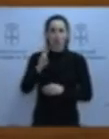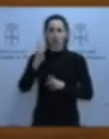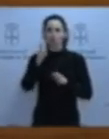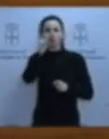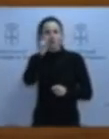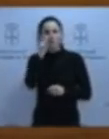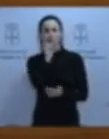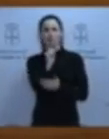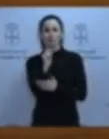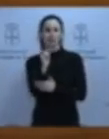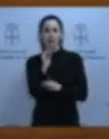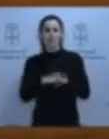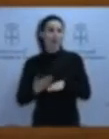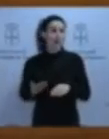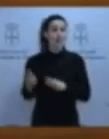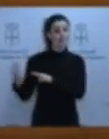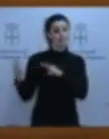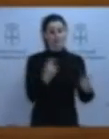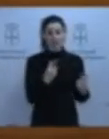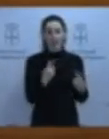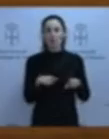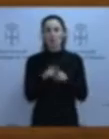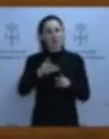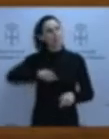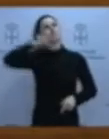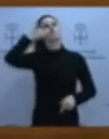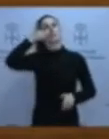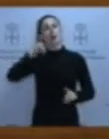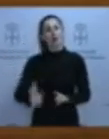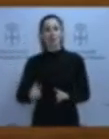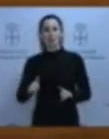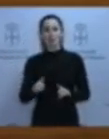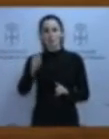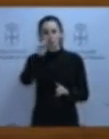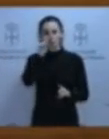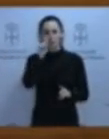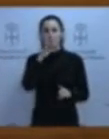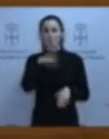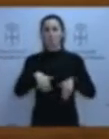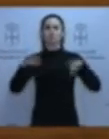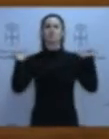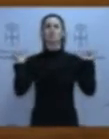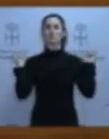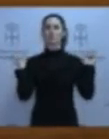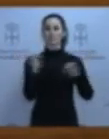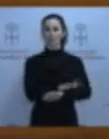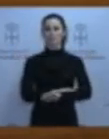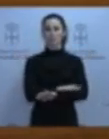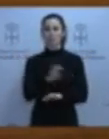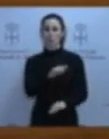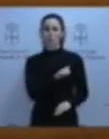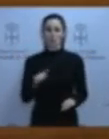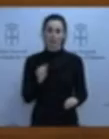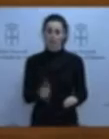podamos mostrar a nuestros visitantes con orgullo? ¿Por qué se ha desvinculado tanto la Administración autonómica del conjunto